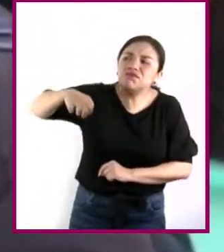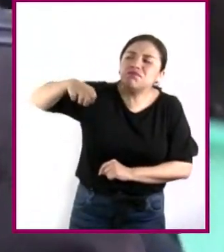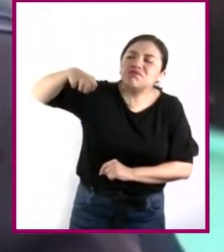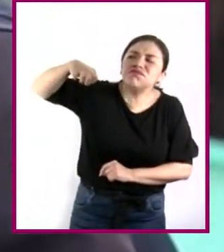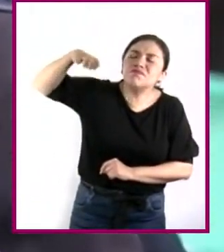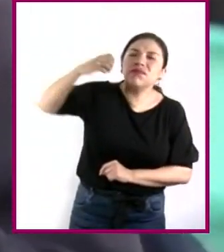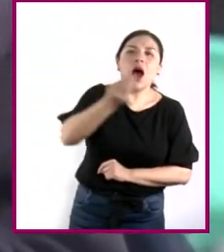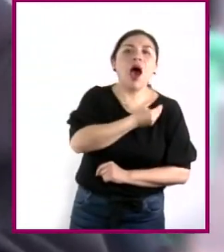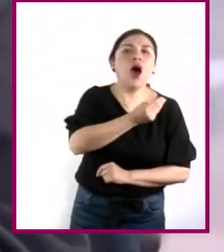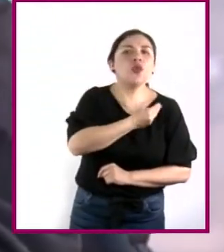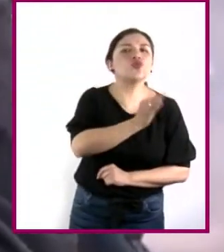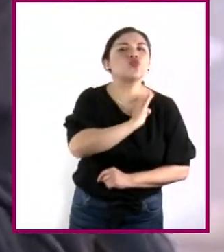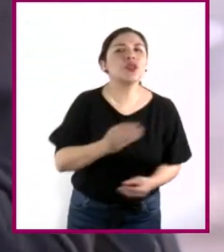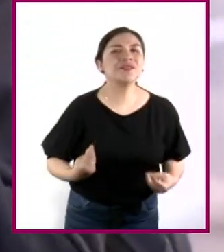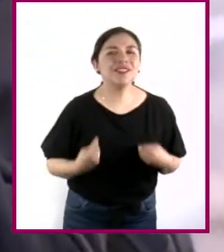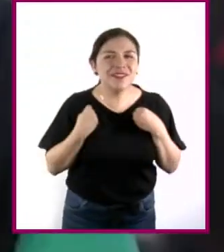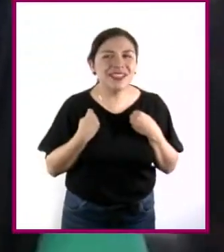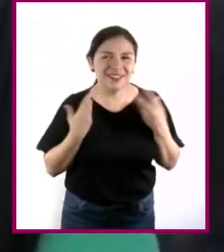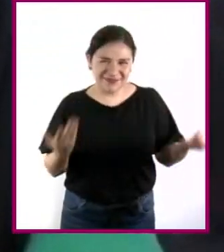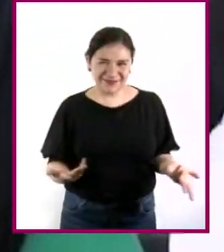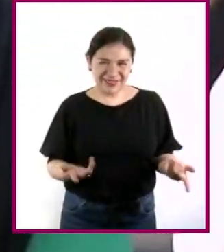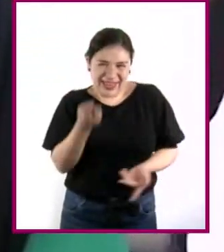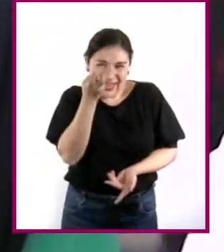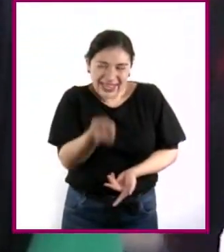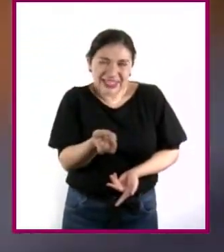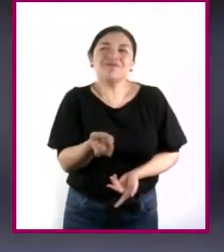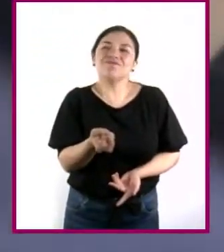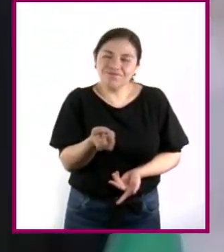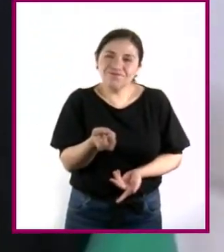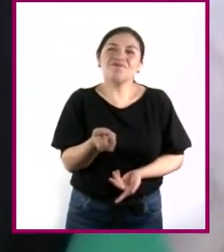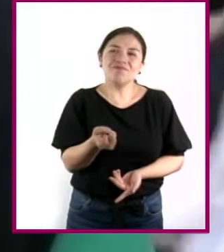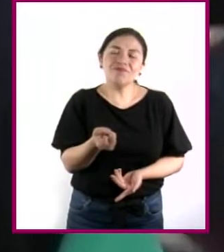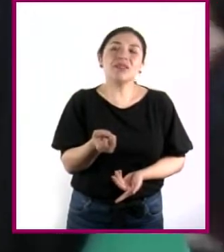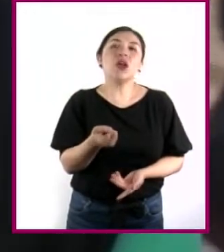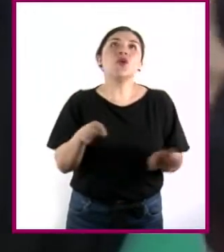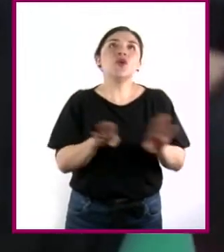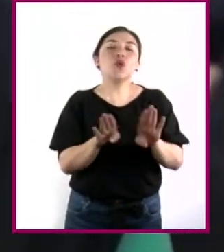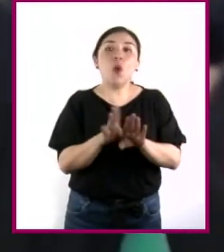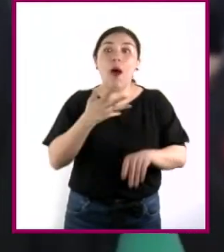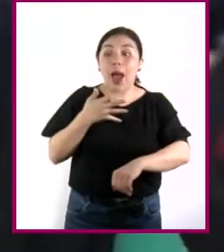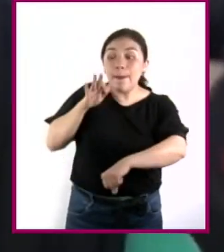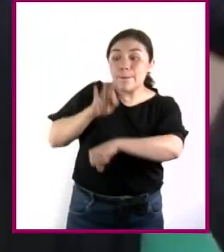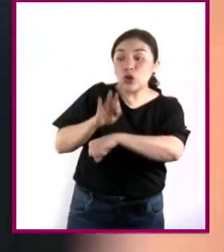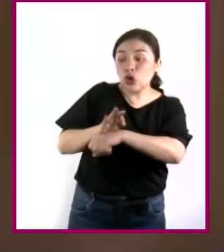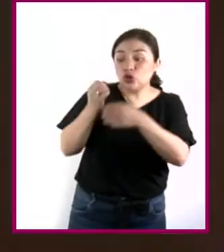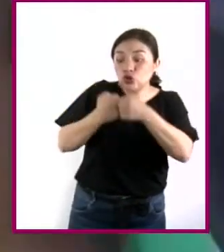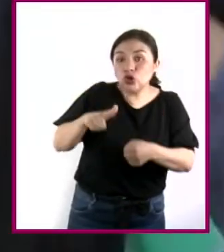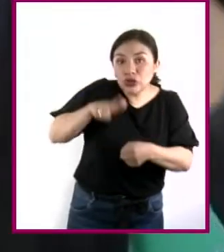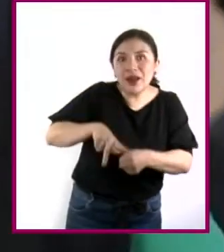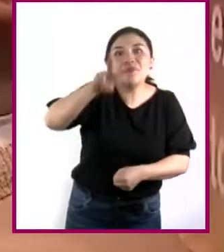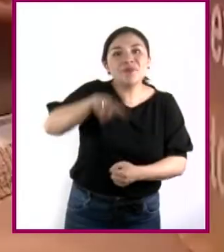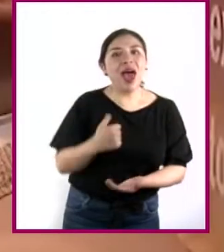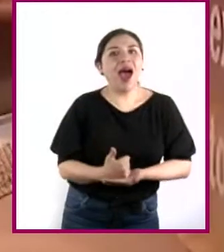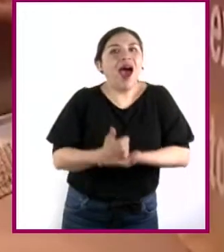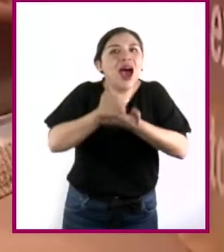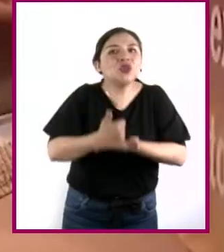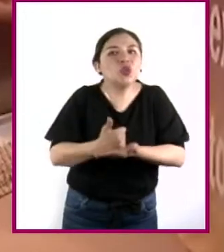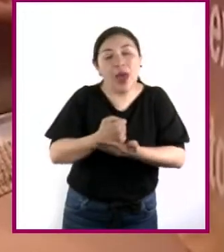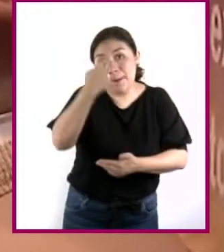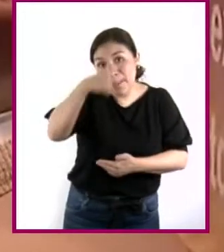vida. En ese sentido, pues tener esta protección social ayuda a